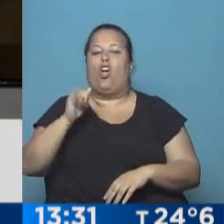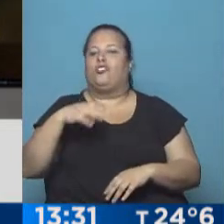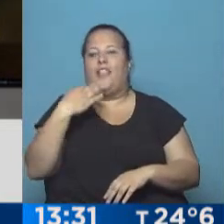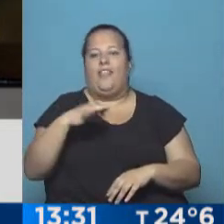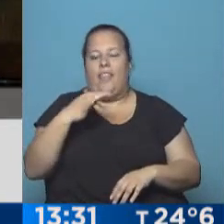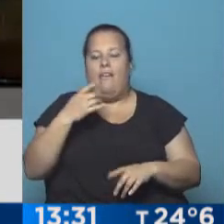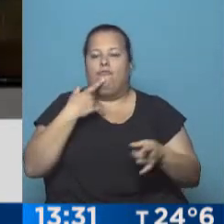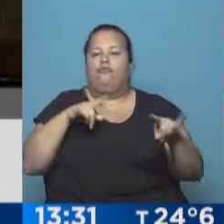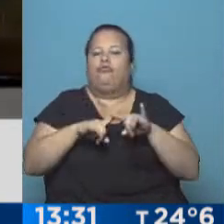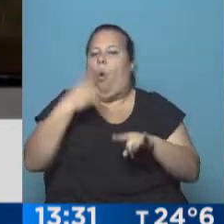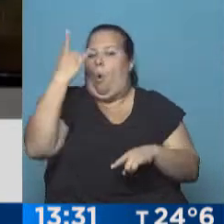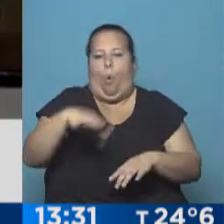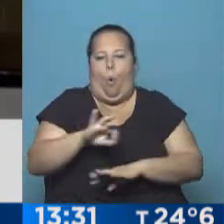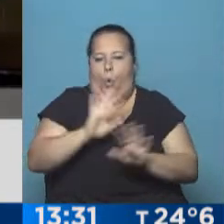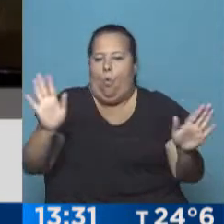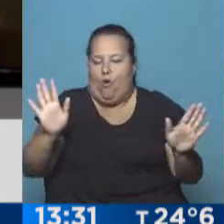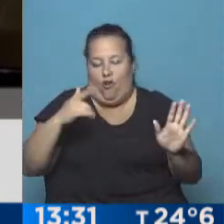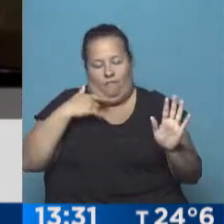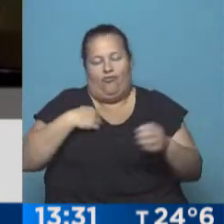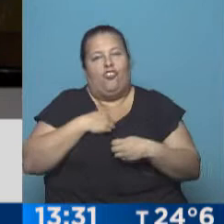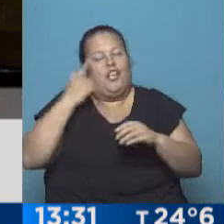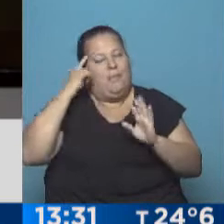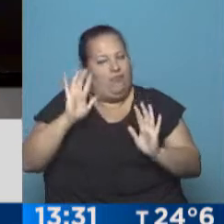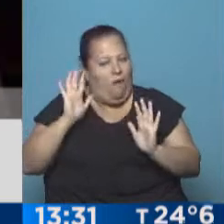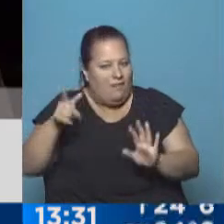el concierto sea único, por lo menos así lo siento yo.